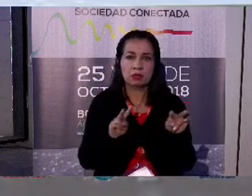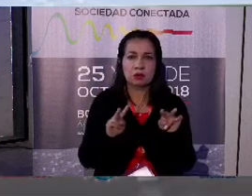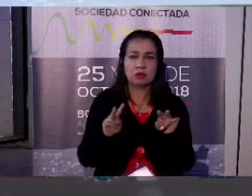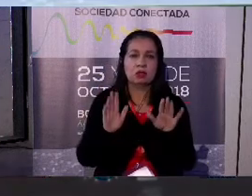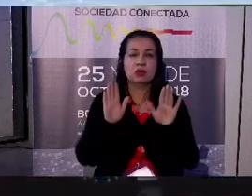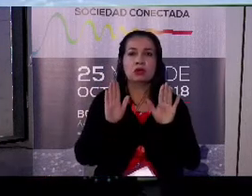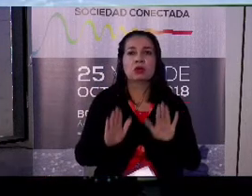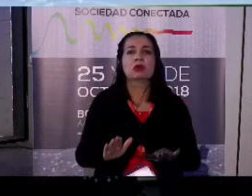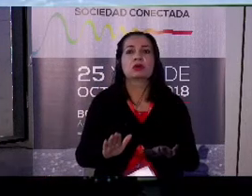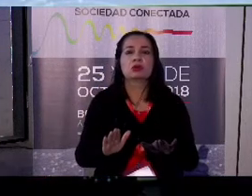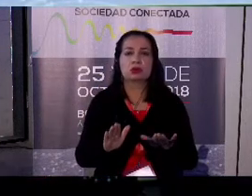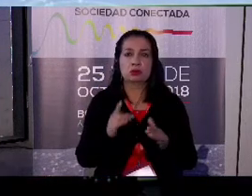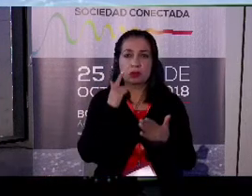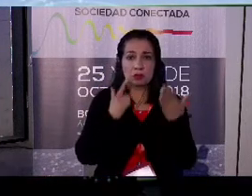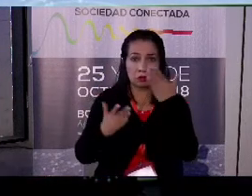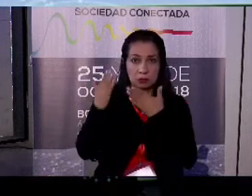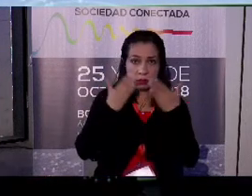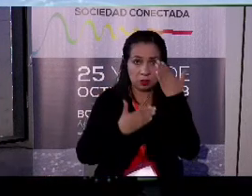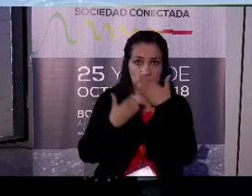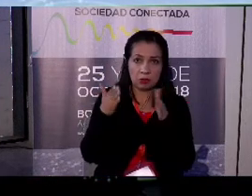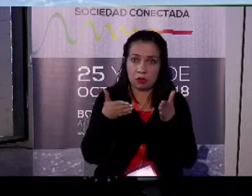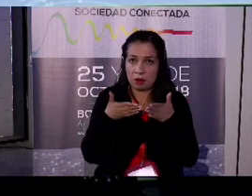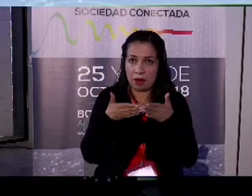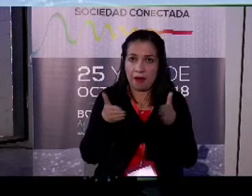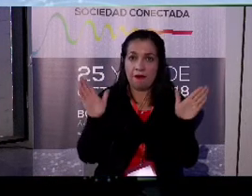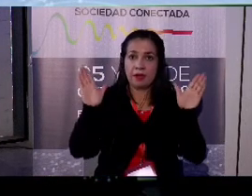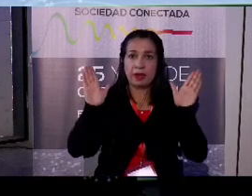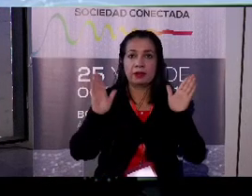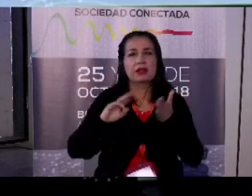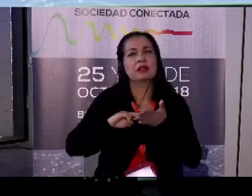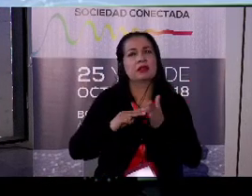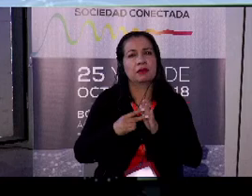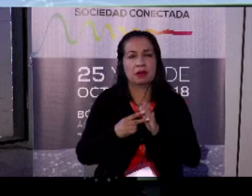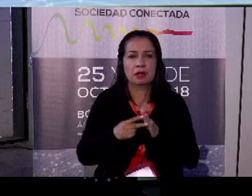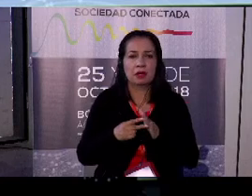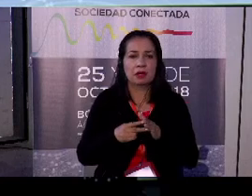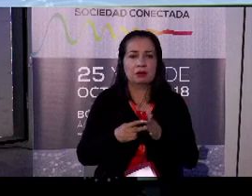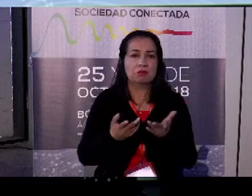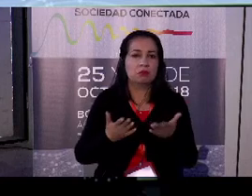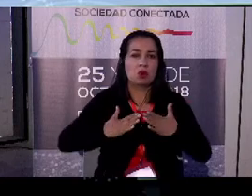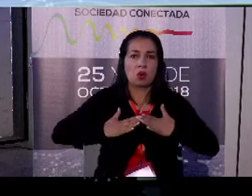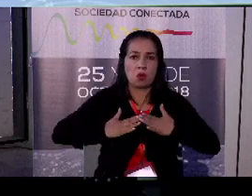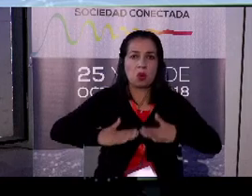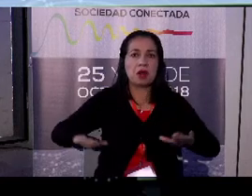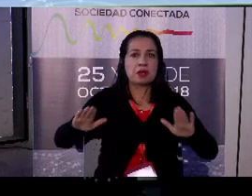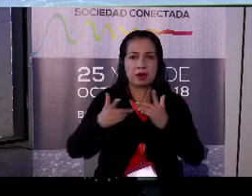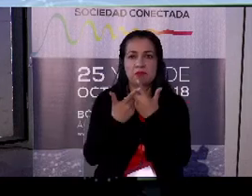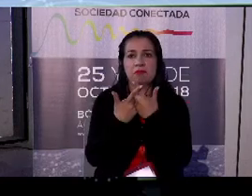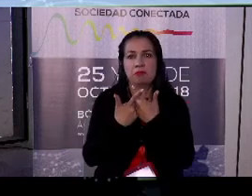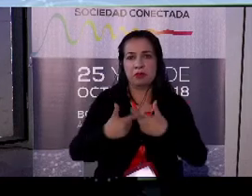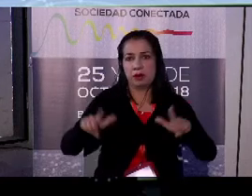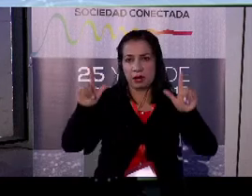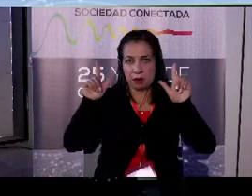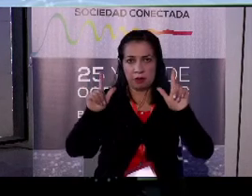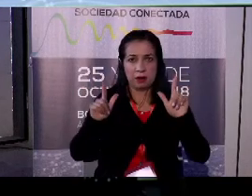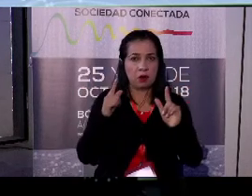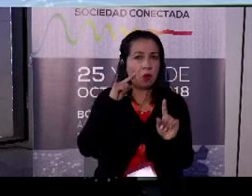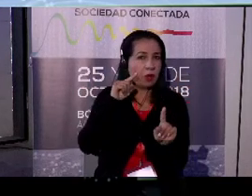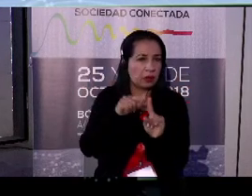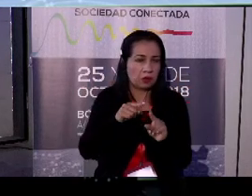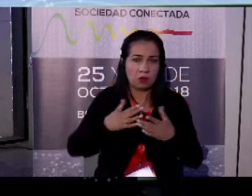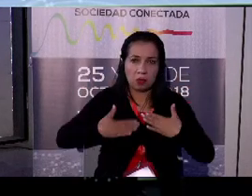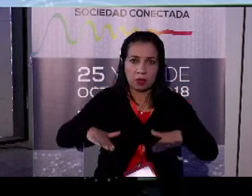de fuente abierta lo que quiere decir que cualquiera puede utilizarla libre costo para cualquier